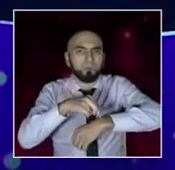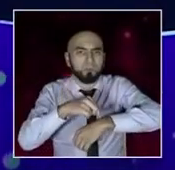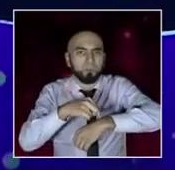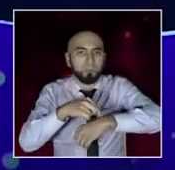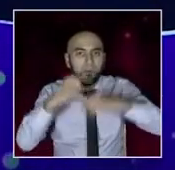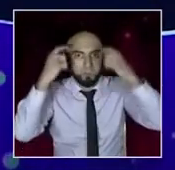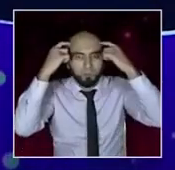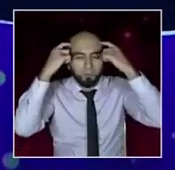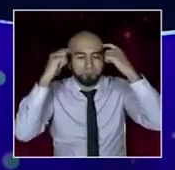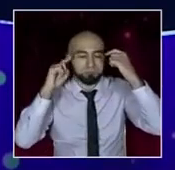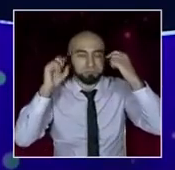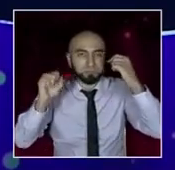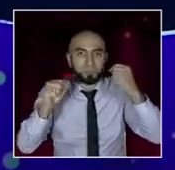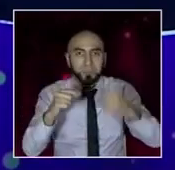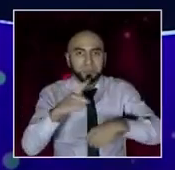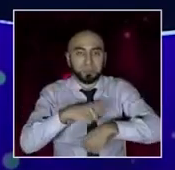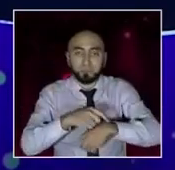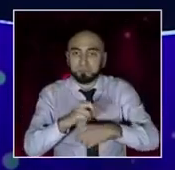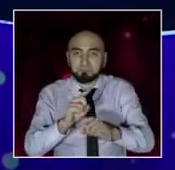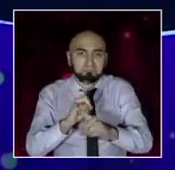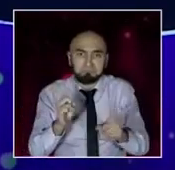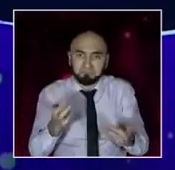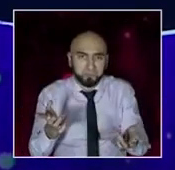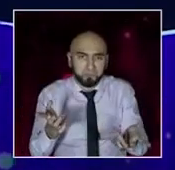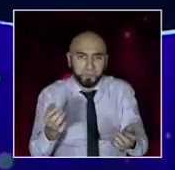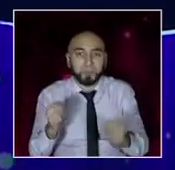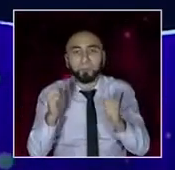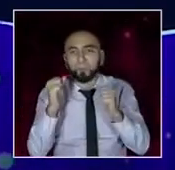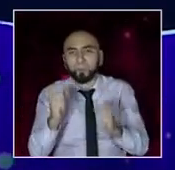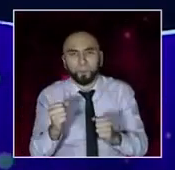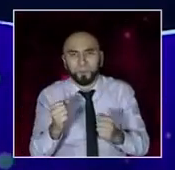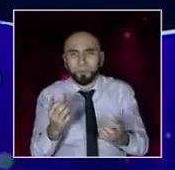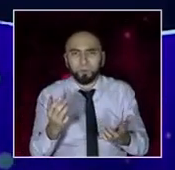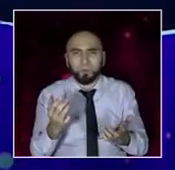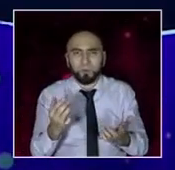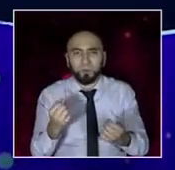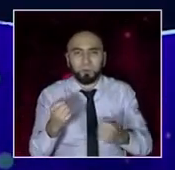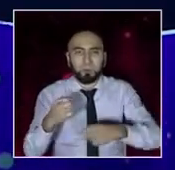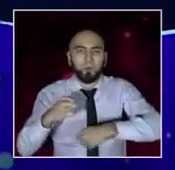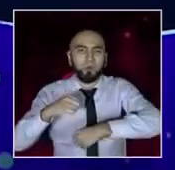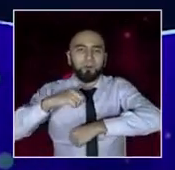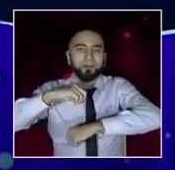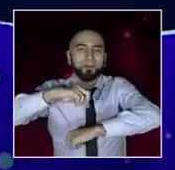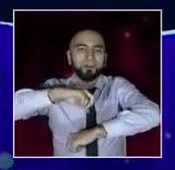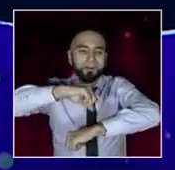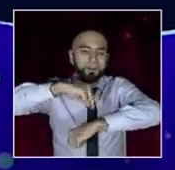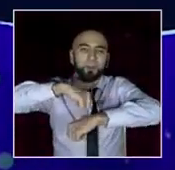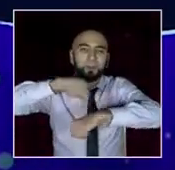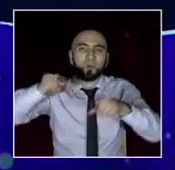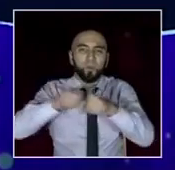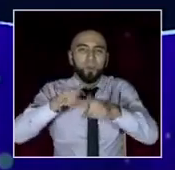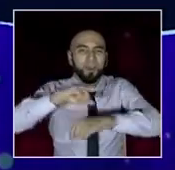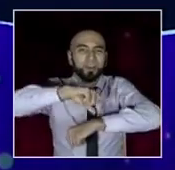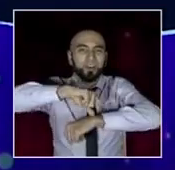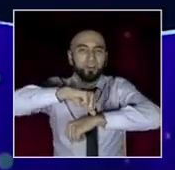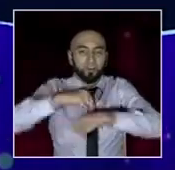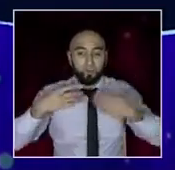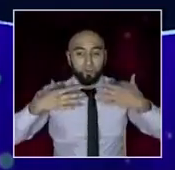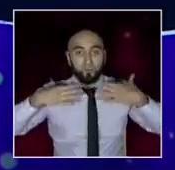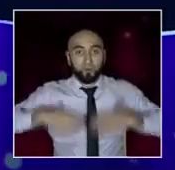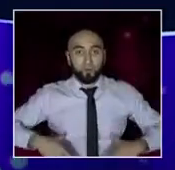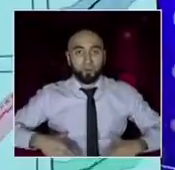detecta el tiempo. Podemos tener quizás un reloj biológico, pero no tenemos ningún, no tenemos